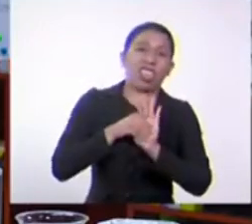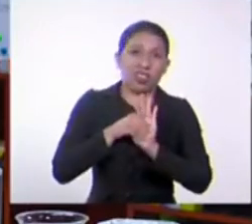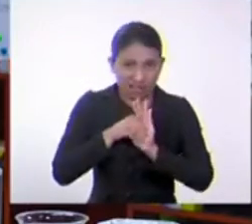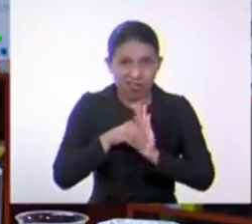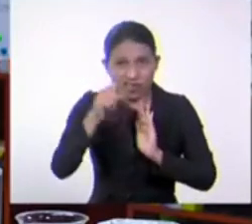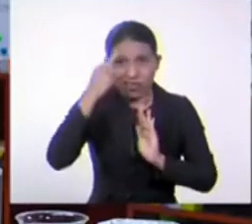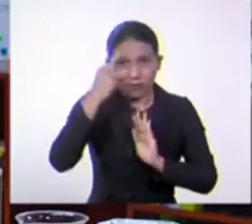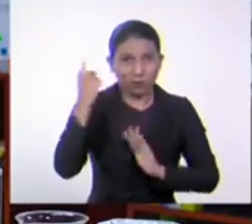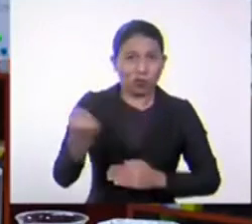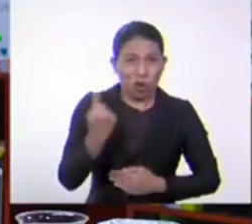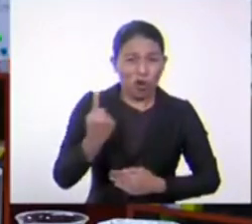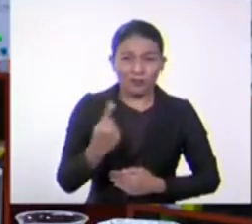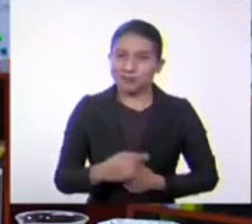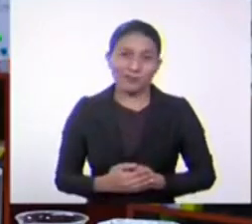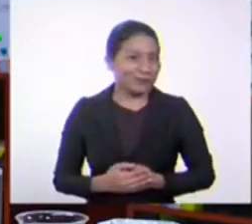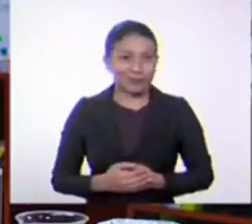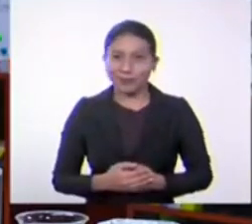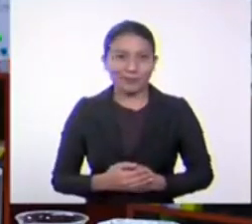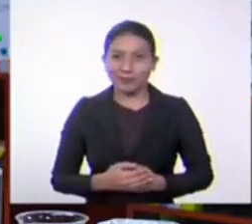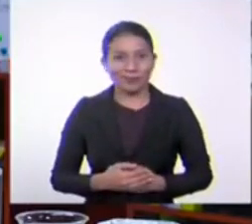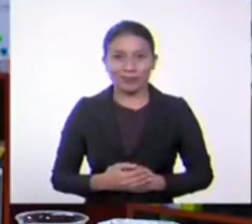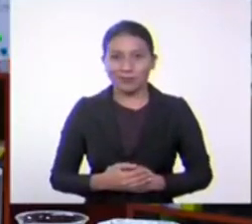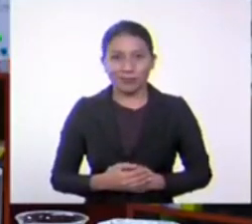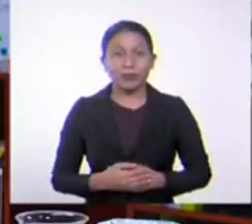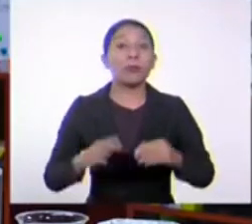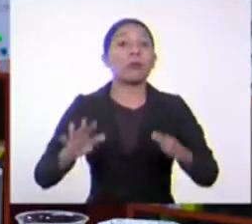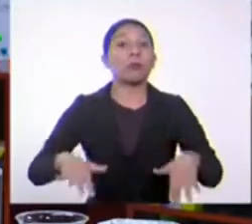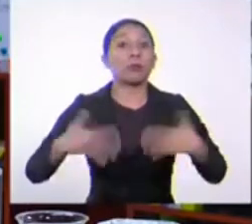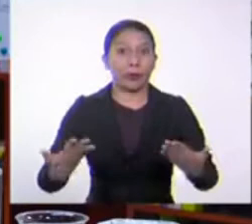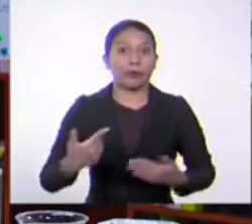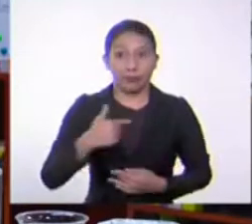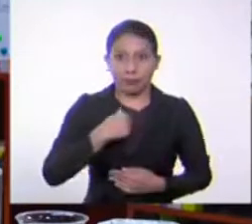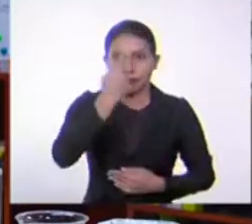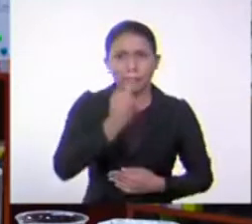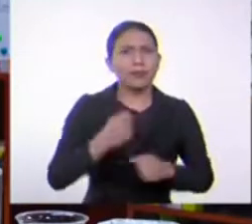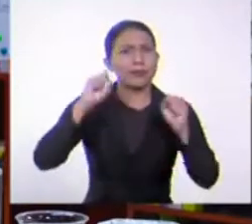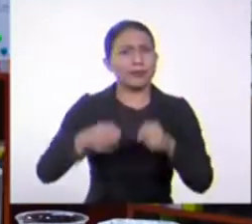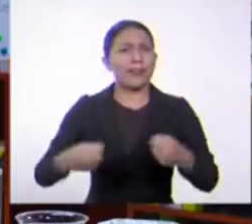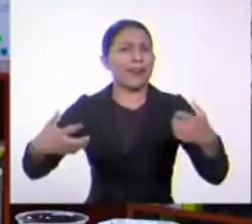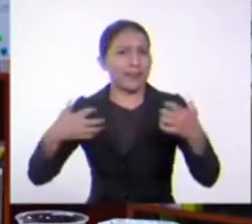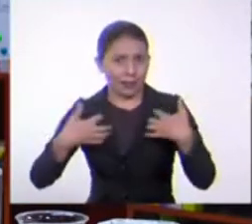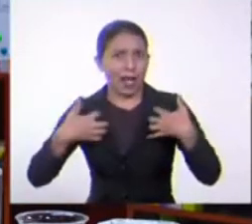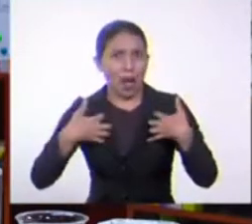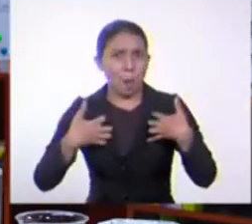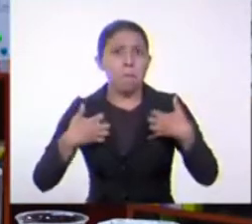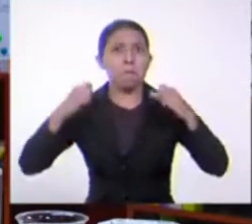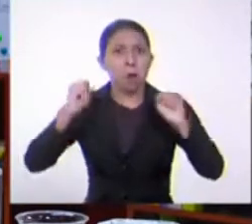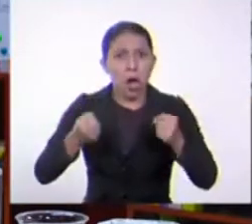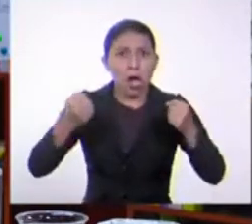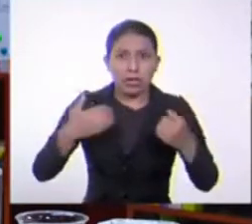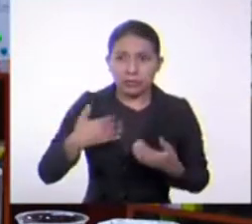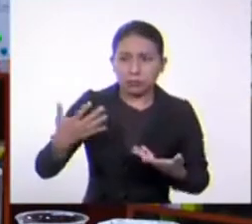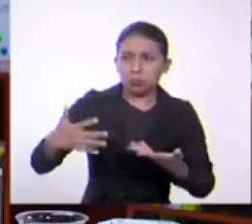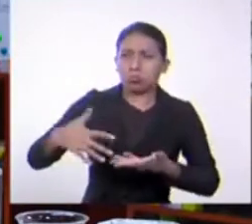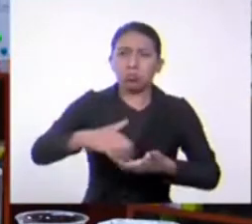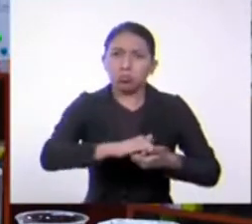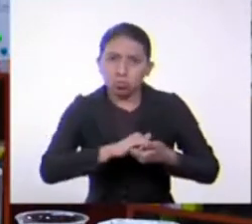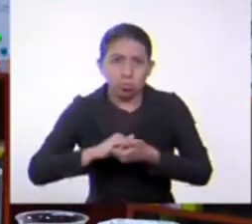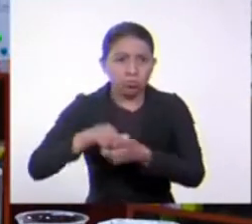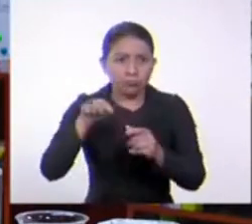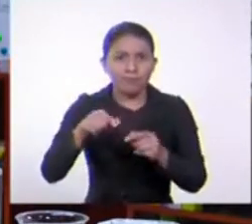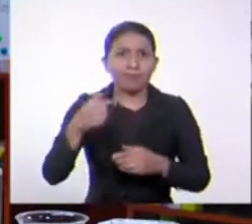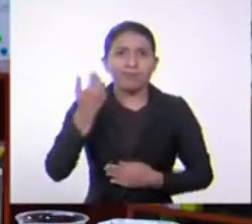equivocado, ya que nosotros podemos vivir con ellos, convivir, y de hecho no podríamos hacerlo de otra manera si